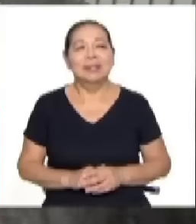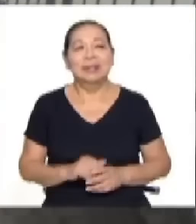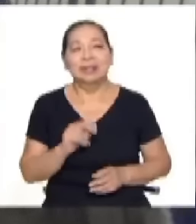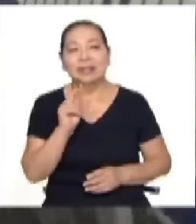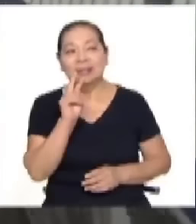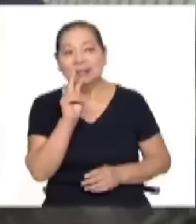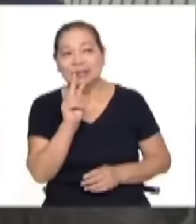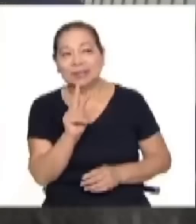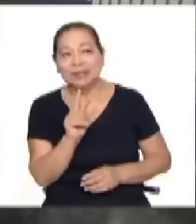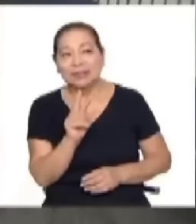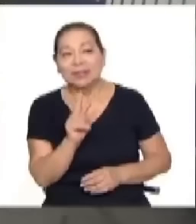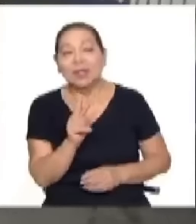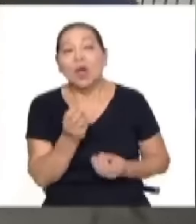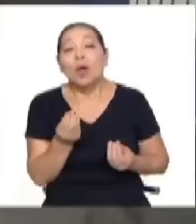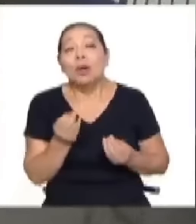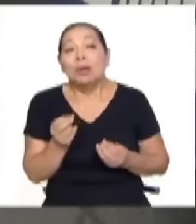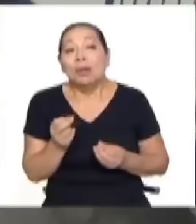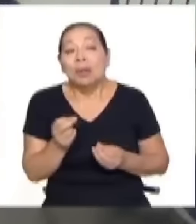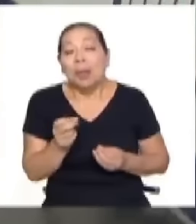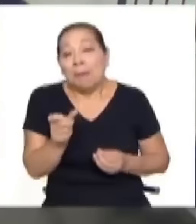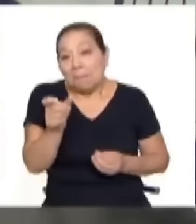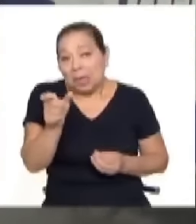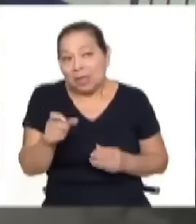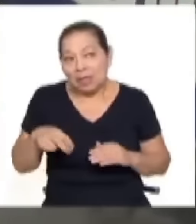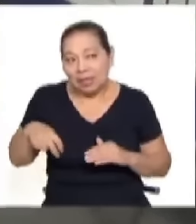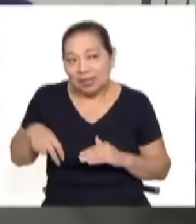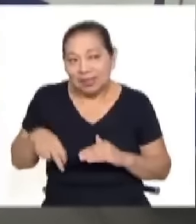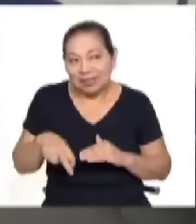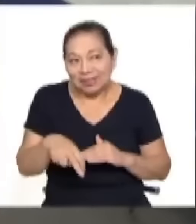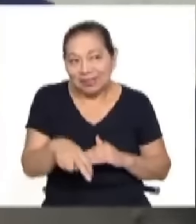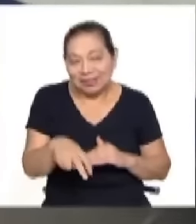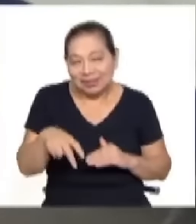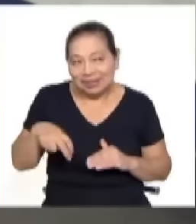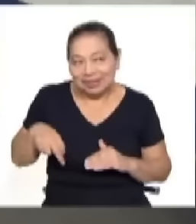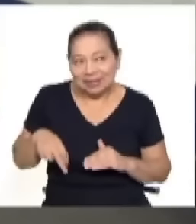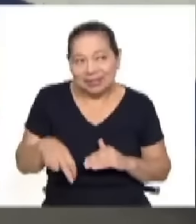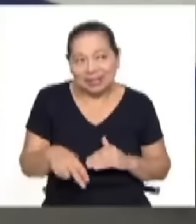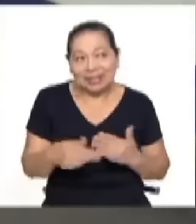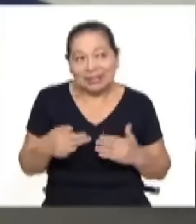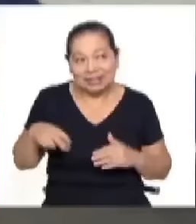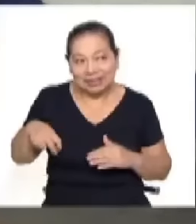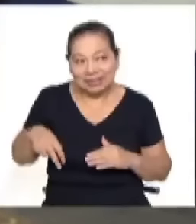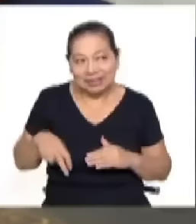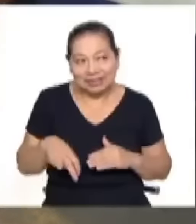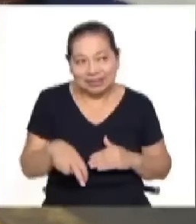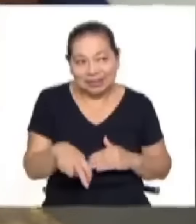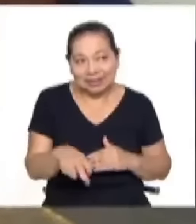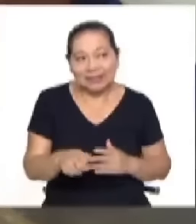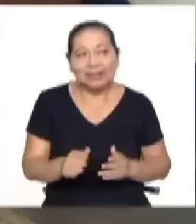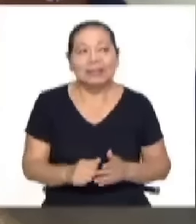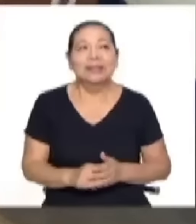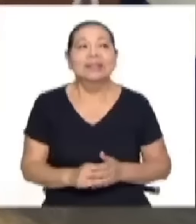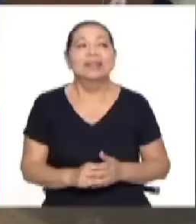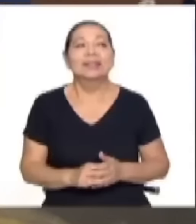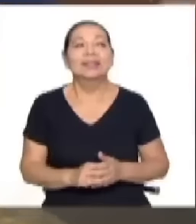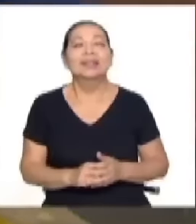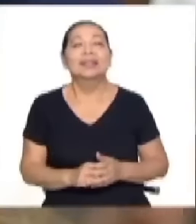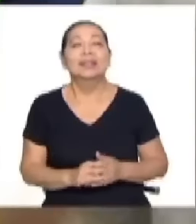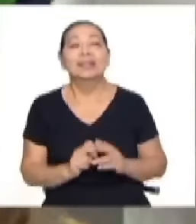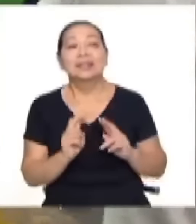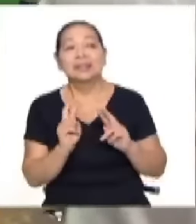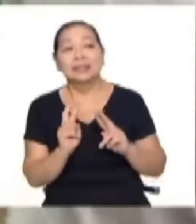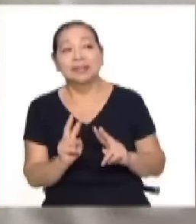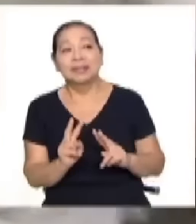Ahí estamos viendo cómo ingresan mientras... Sí, mira, Romy, justamente sí, ya está. Estamos ingresando, ¿sí?